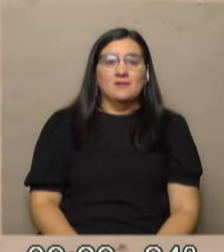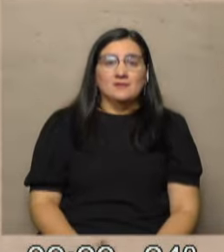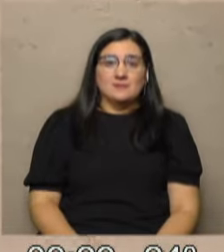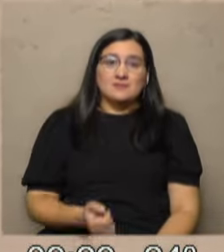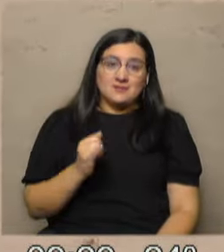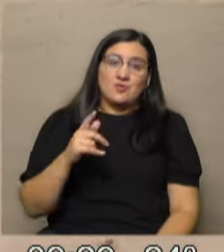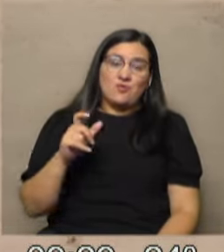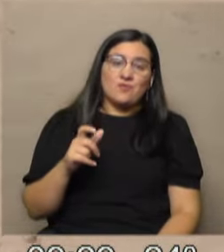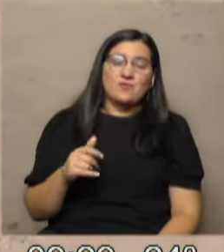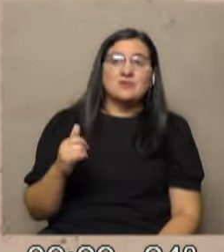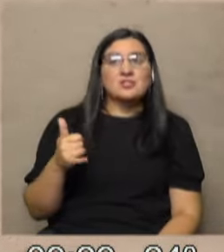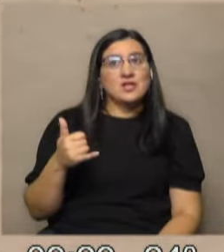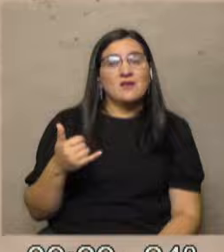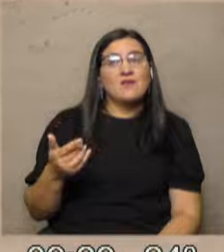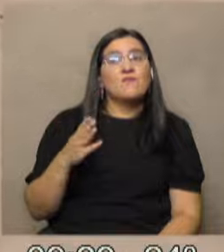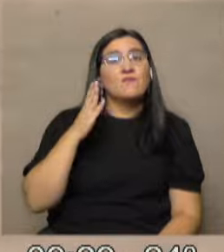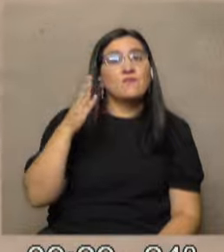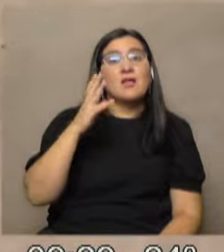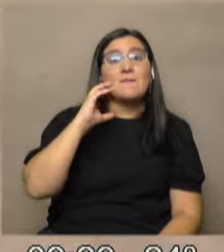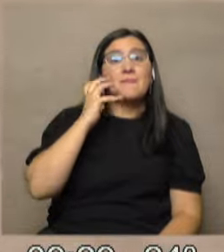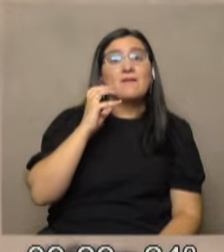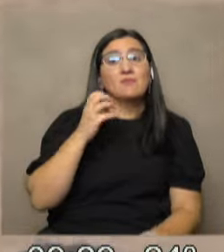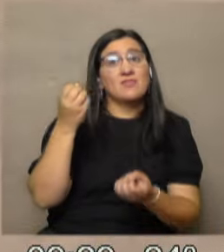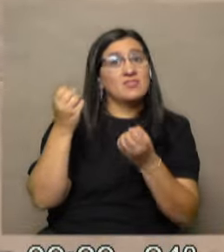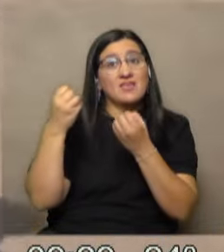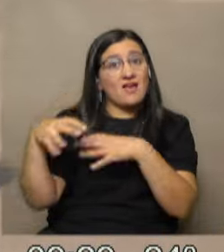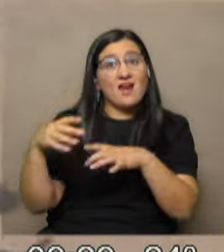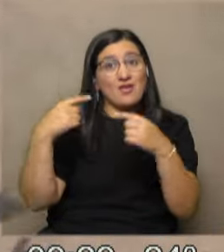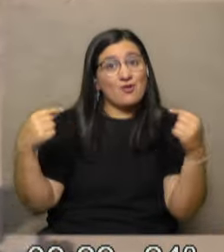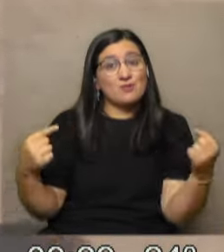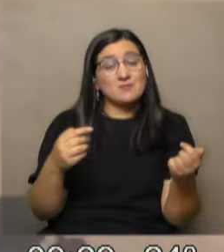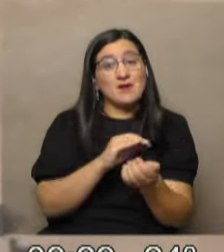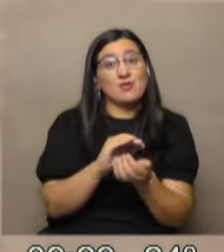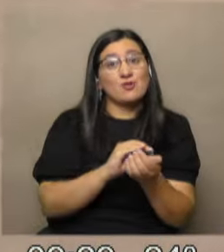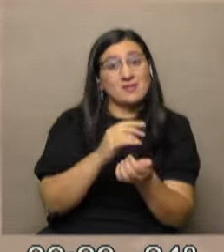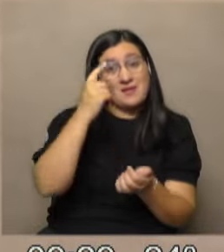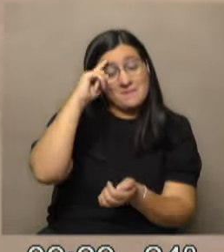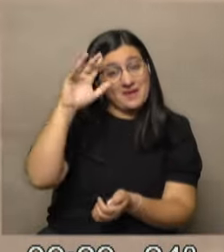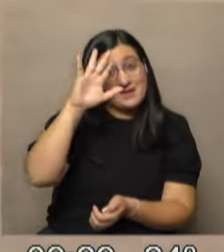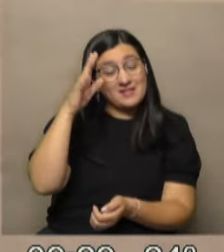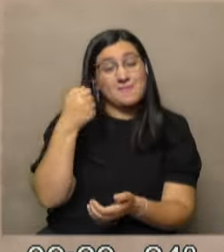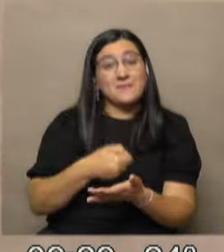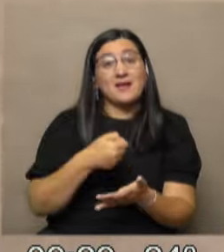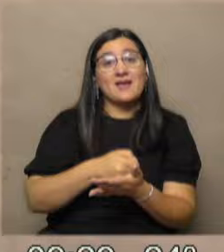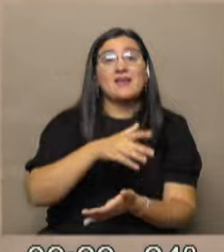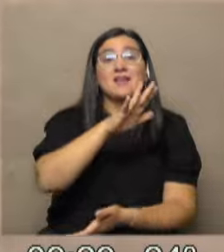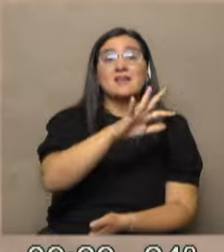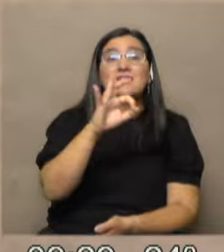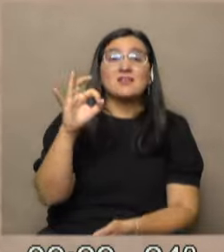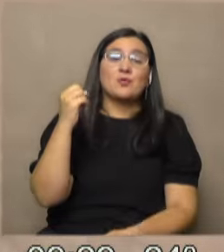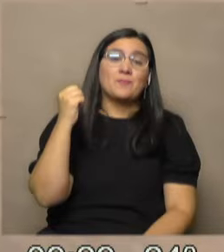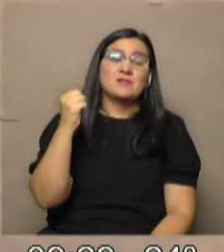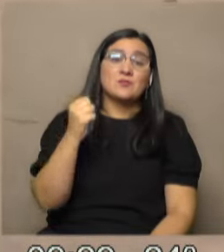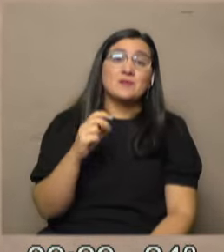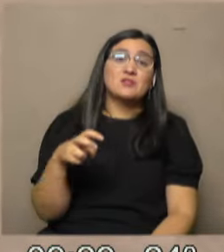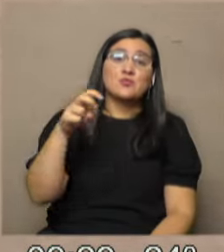Sin duda, Fito, viste que tuve el otro día en el MAM, tuve que dejar el arroz, las cosas para las croquetas. Imagínate pagar 500 pesos para subir media